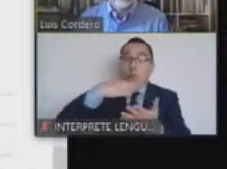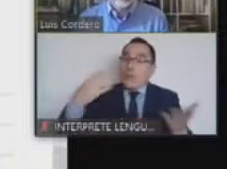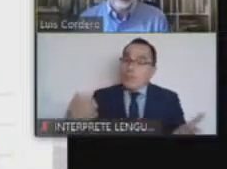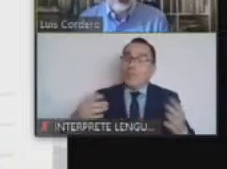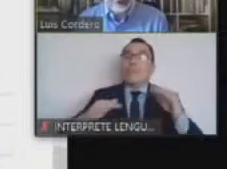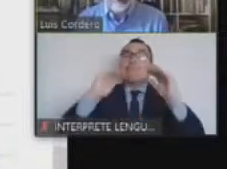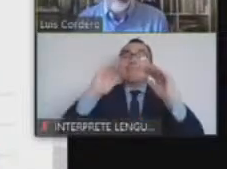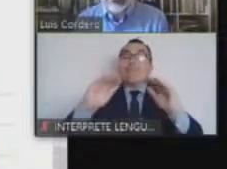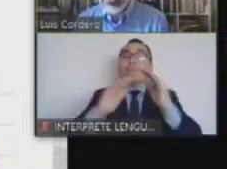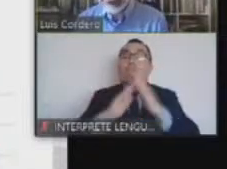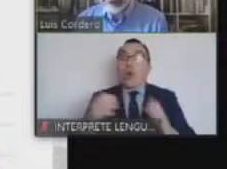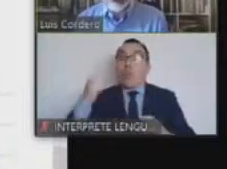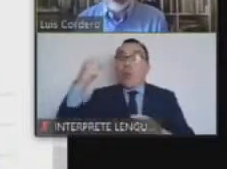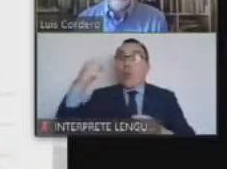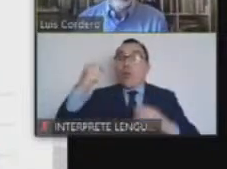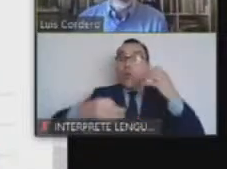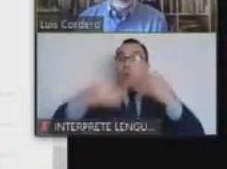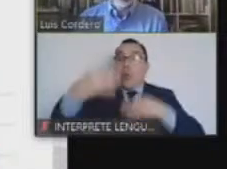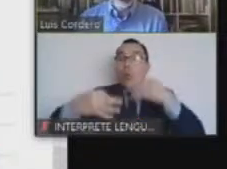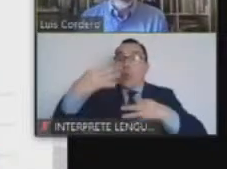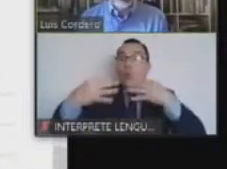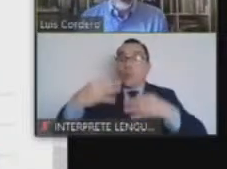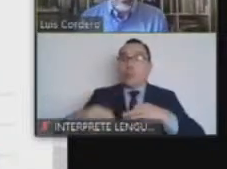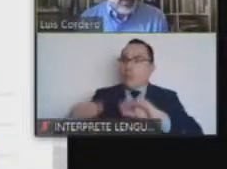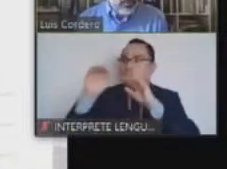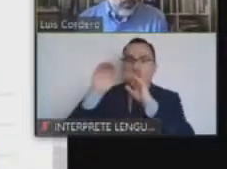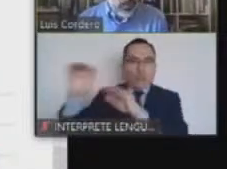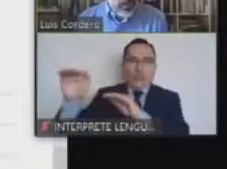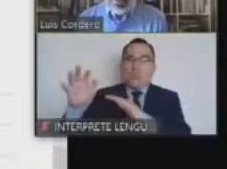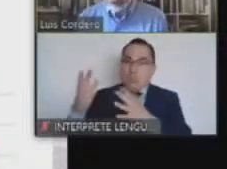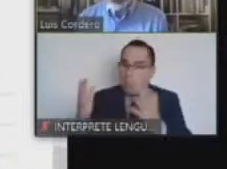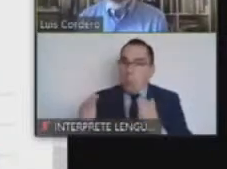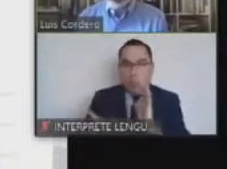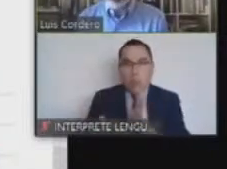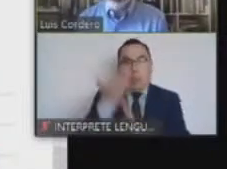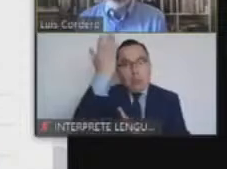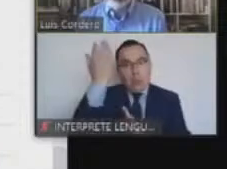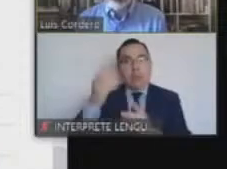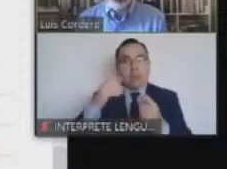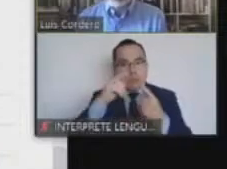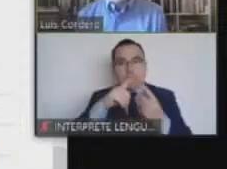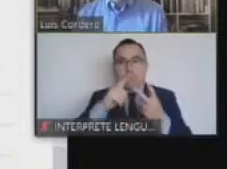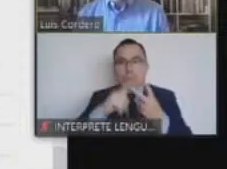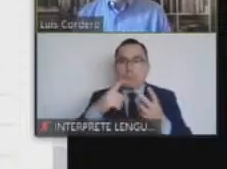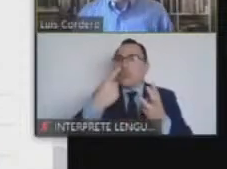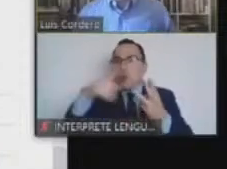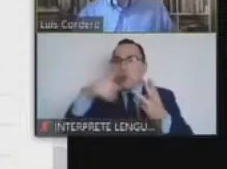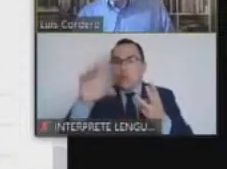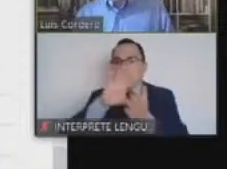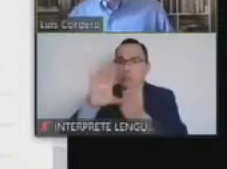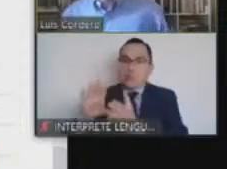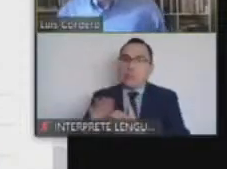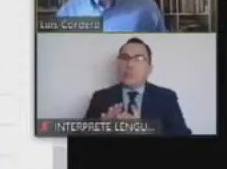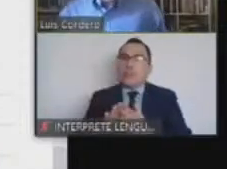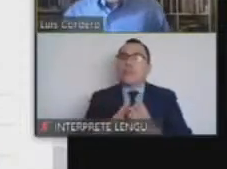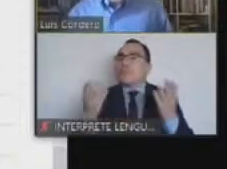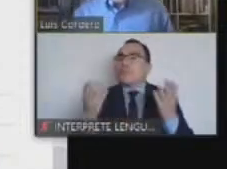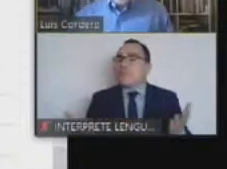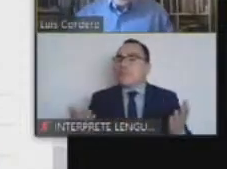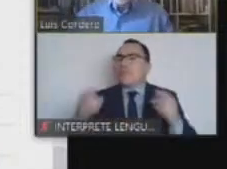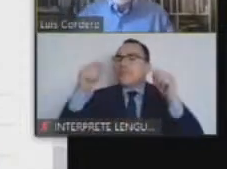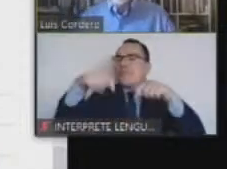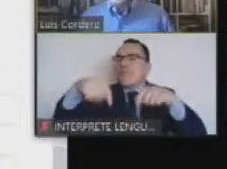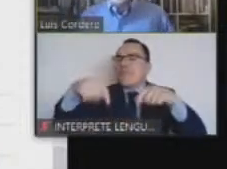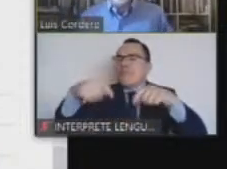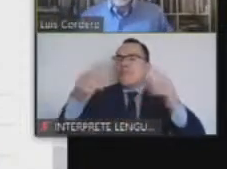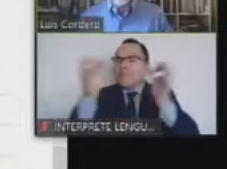mantenido en mayores niveles de confianza en el resto de los países del mundo. Por lo tanto,